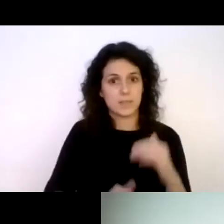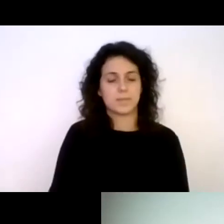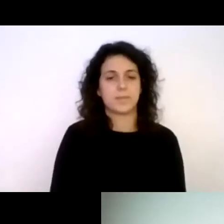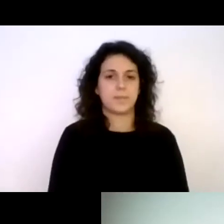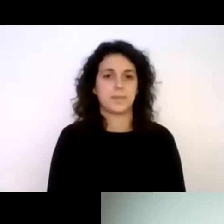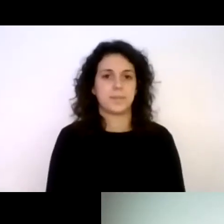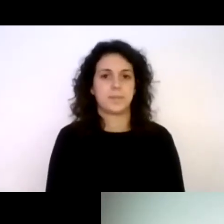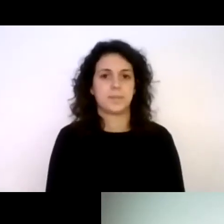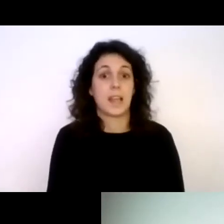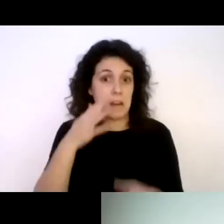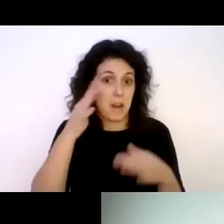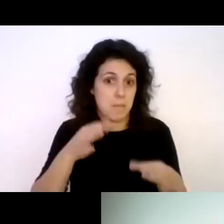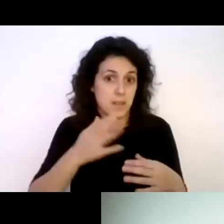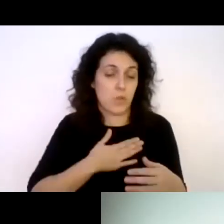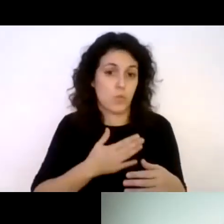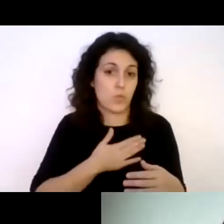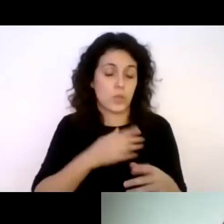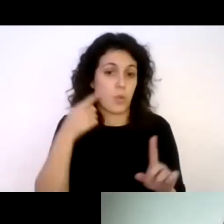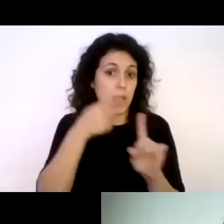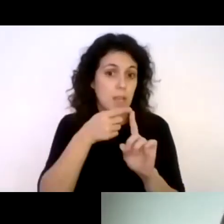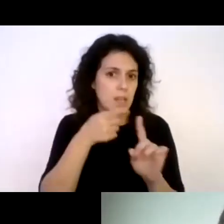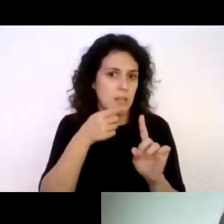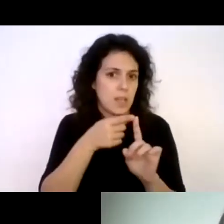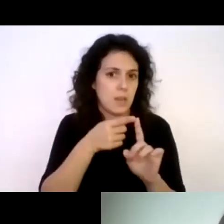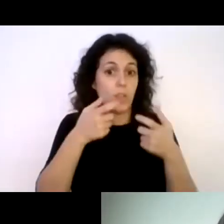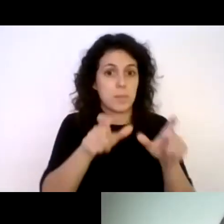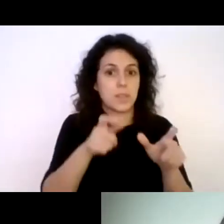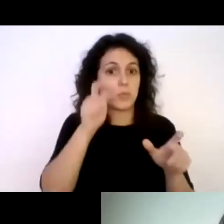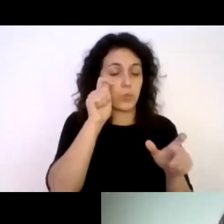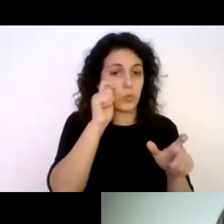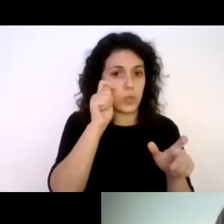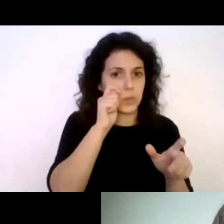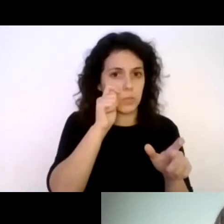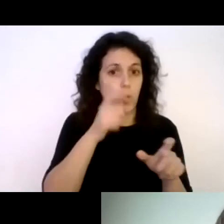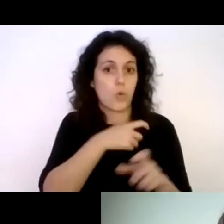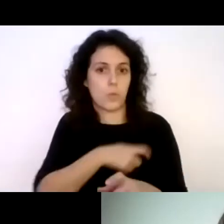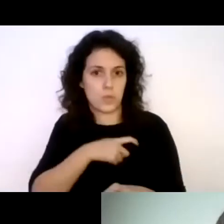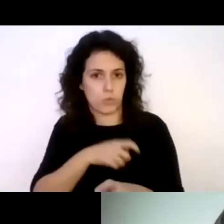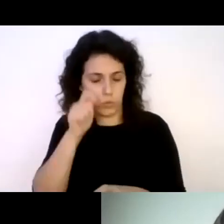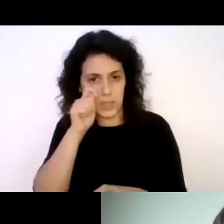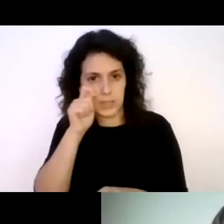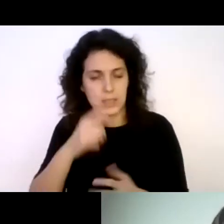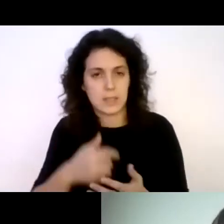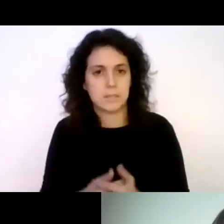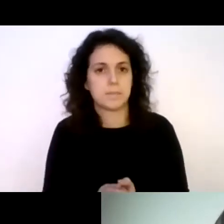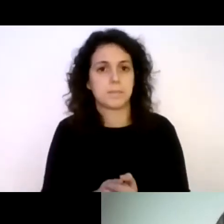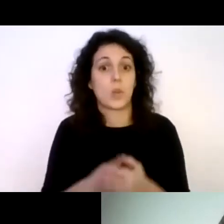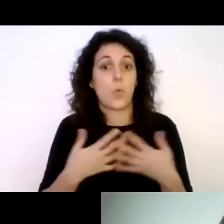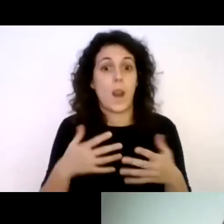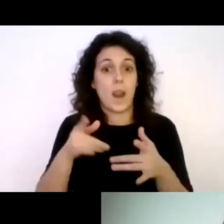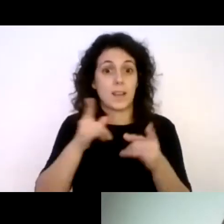realmente, a ver, nuestro objetivo como departamento de turismo y como comisión turística es atraer